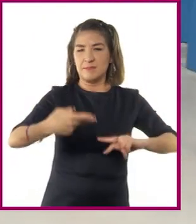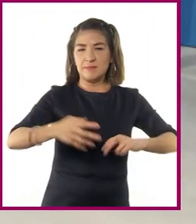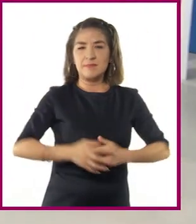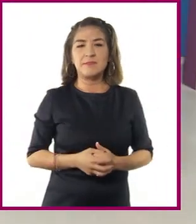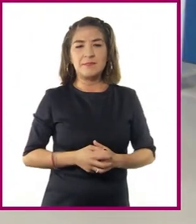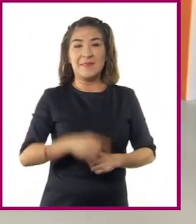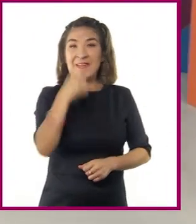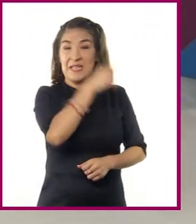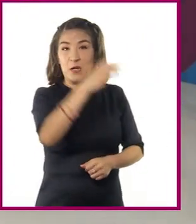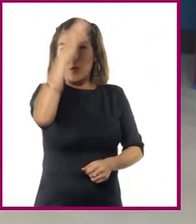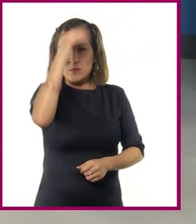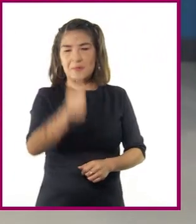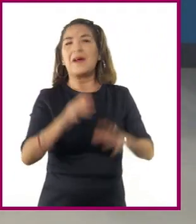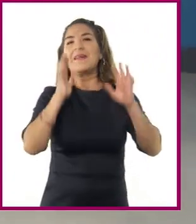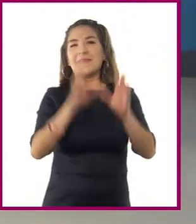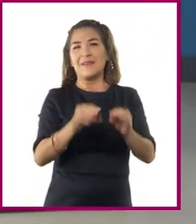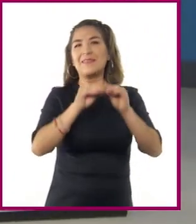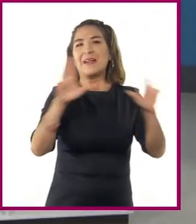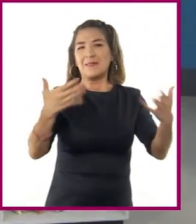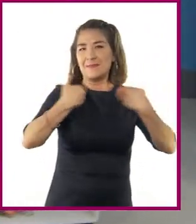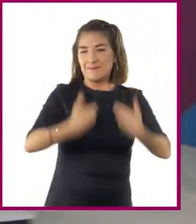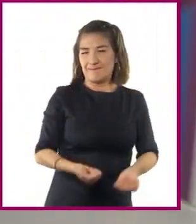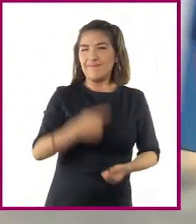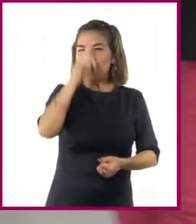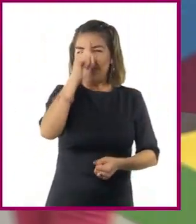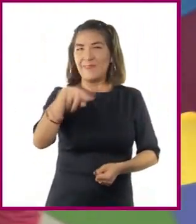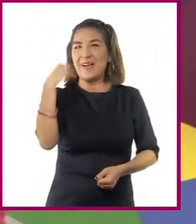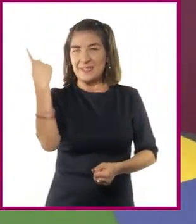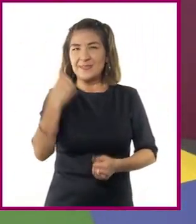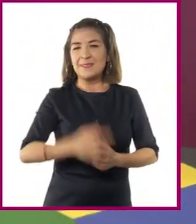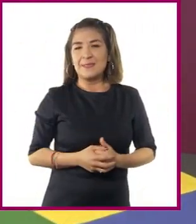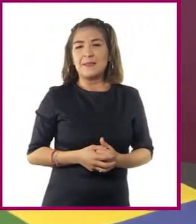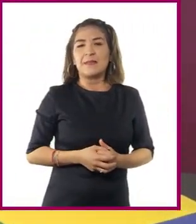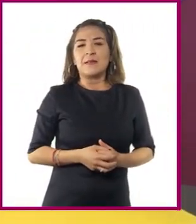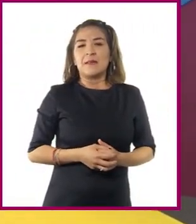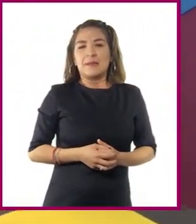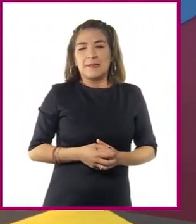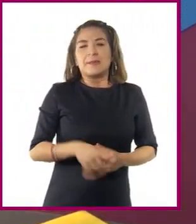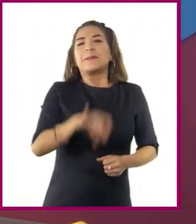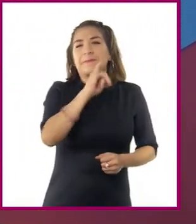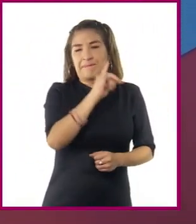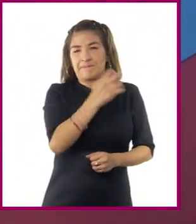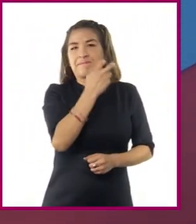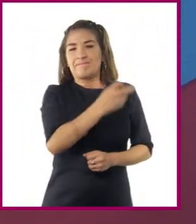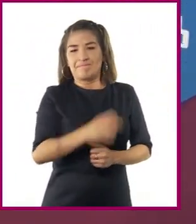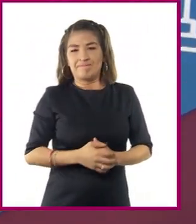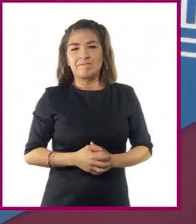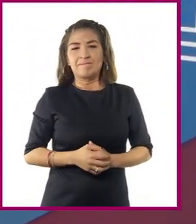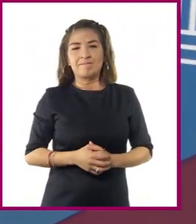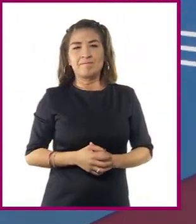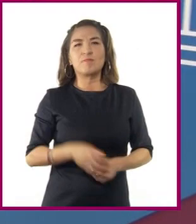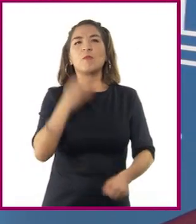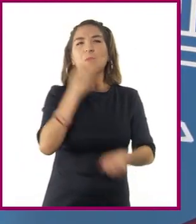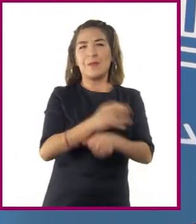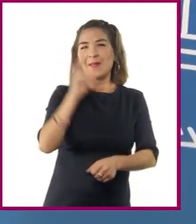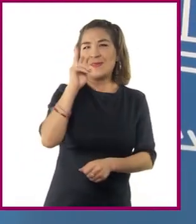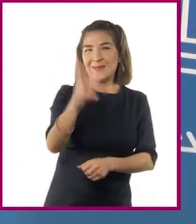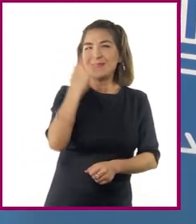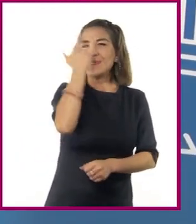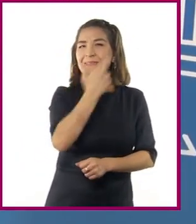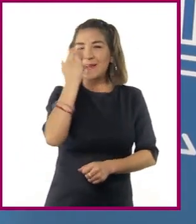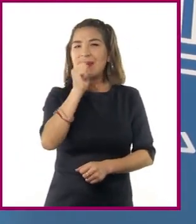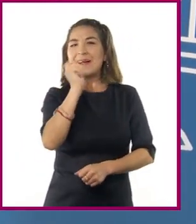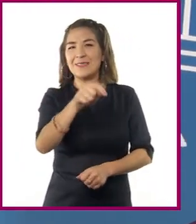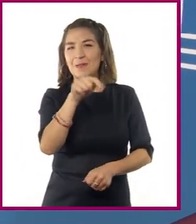Creo que estos conceptos son muy claros y fáciles de comprender. Así es, maestro. Como hemos venido revisando a